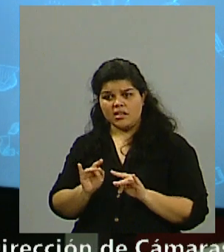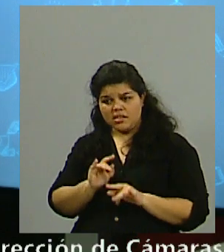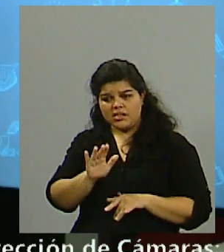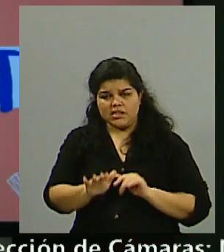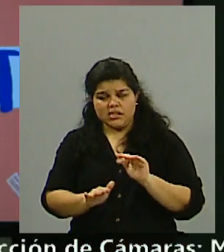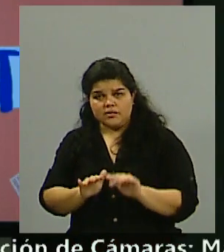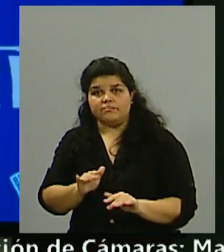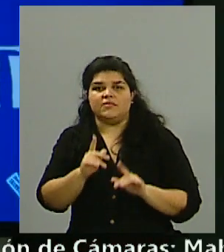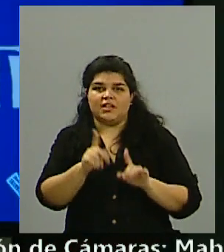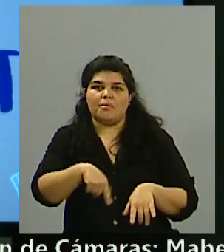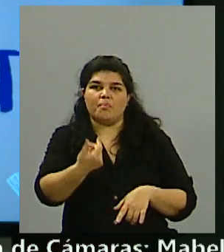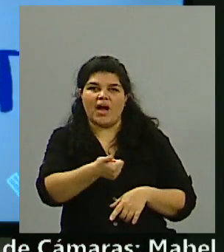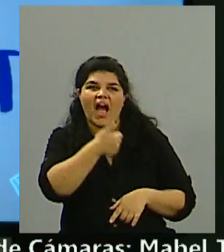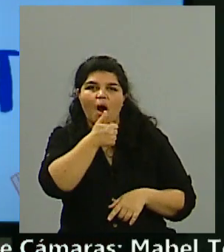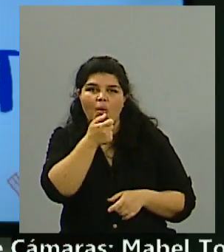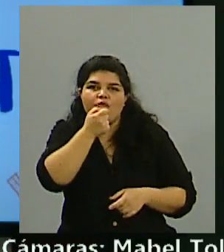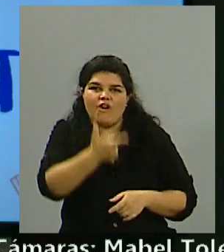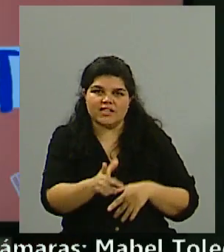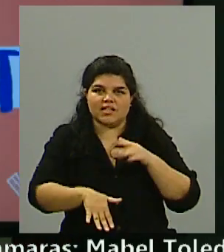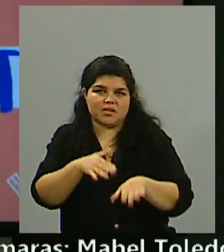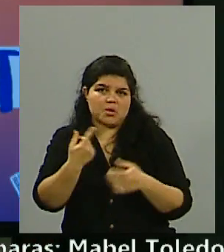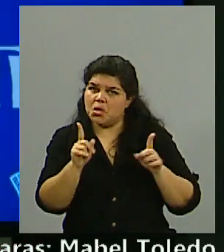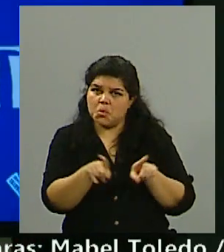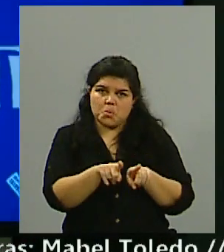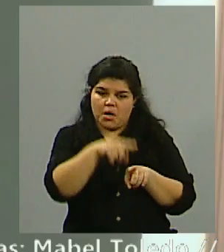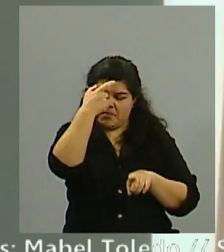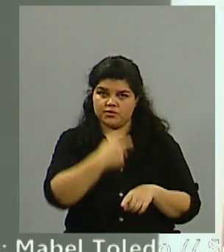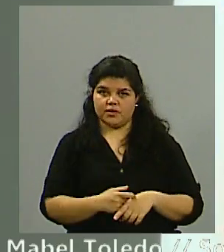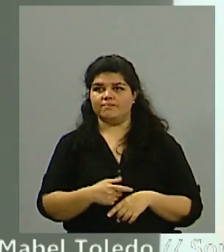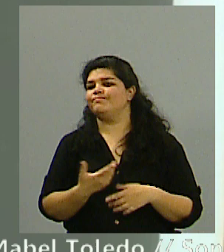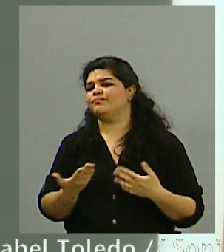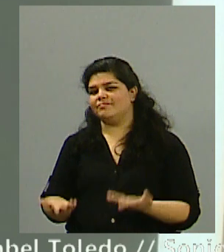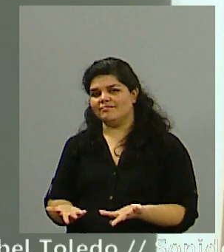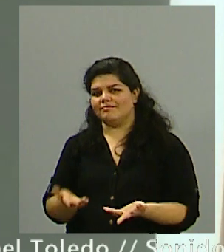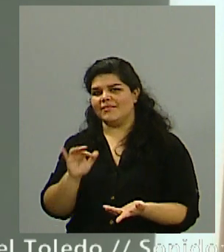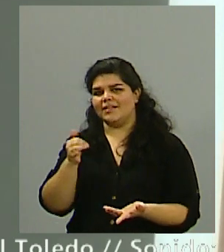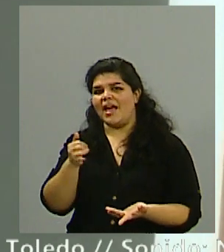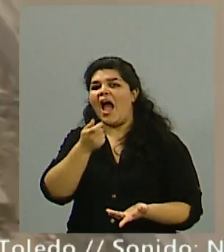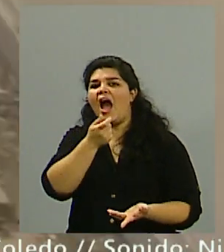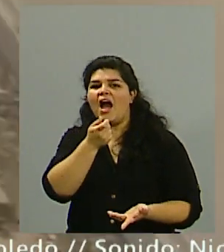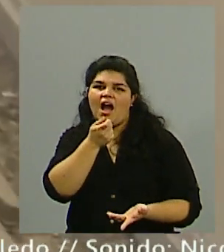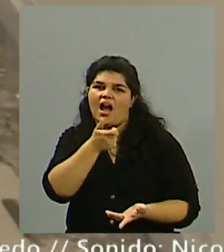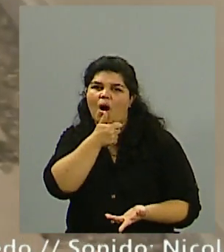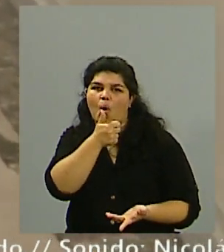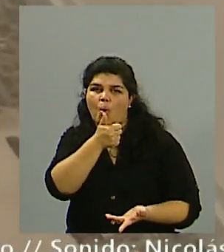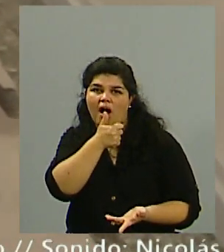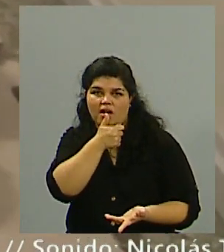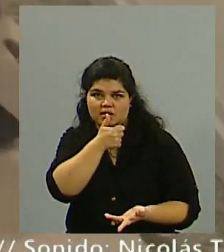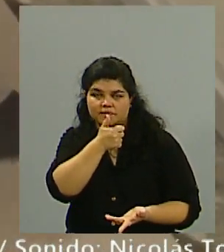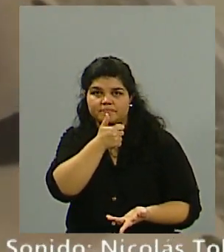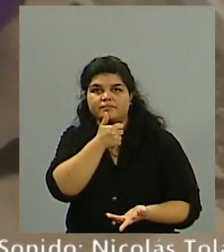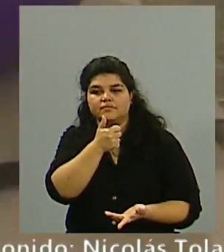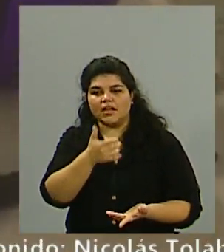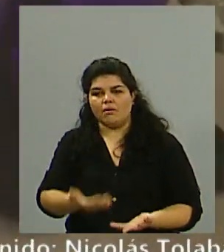Claro, en realidad la función de la hidroterapia es principalmente que en el agua flotamos, claro. ¿sí? Entonces no es menos pesado. Claro, no es de alto impacto para las